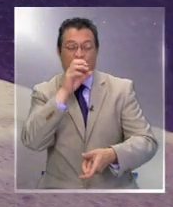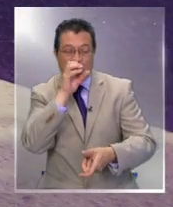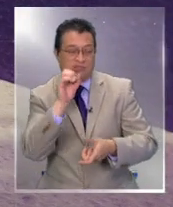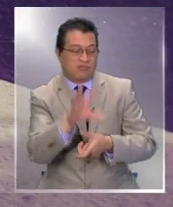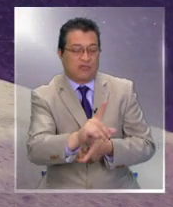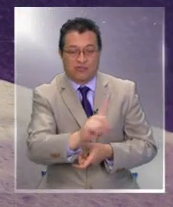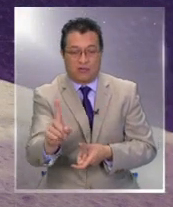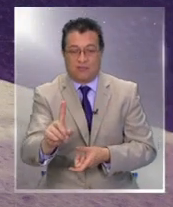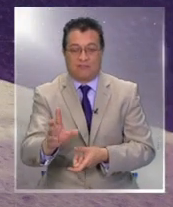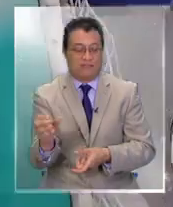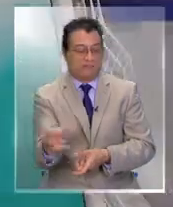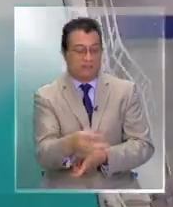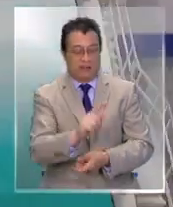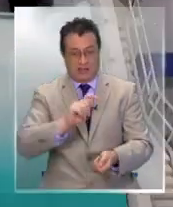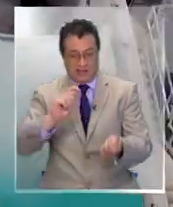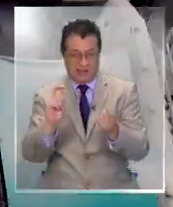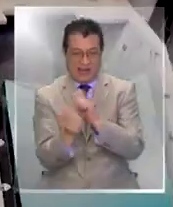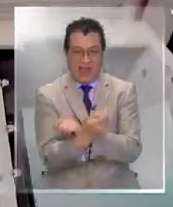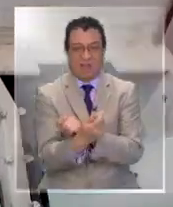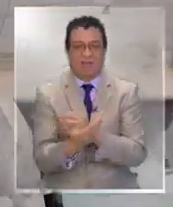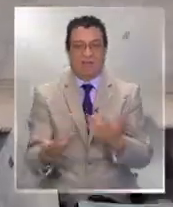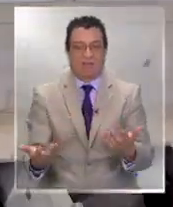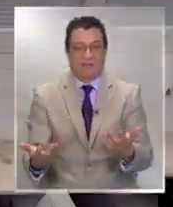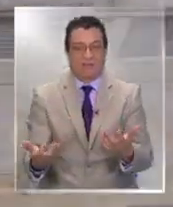y cambiar la cara de la capital.